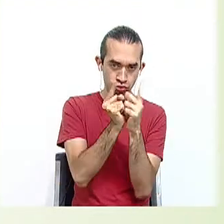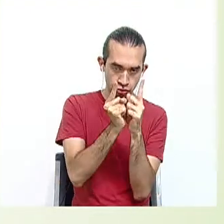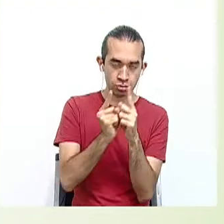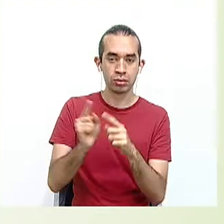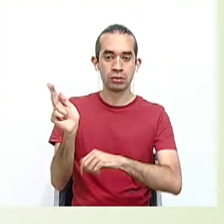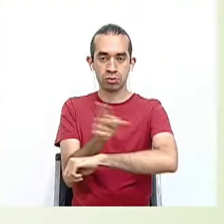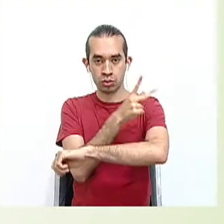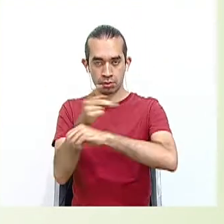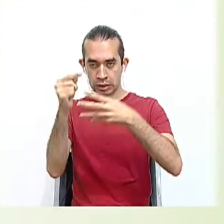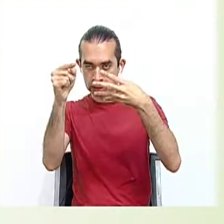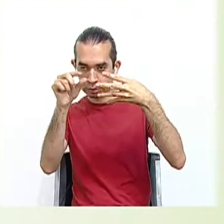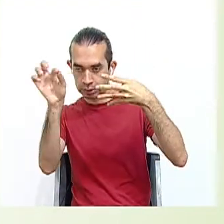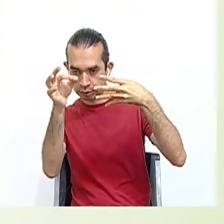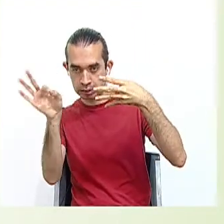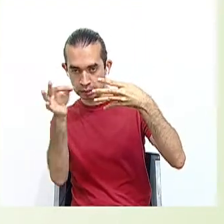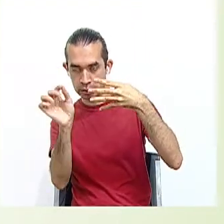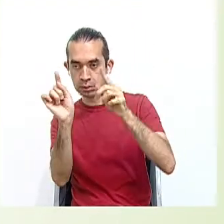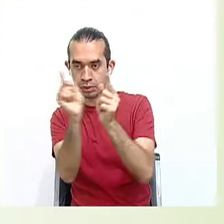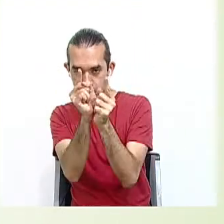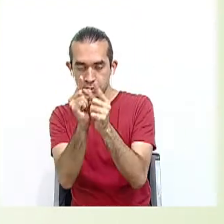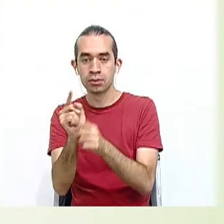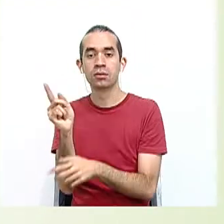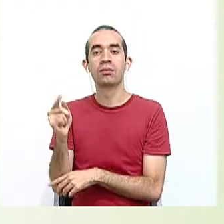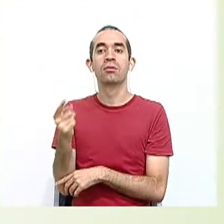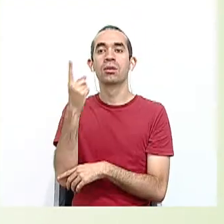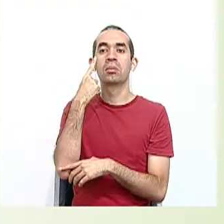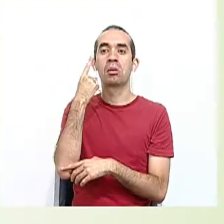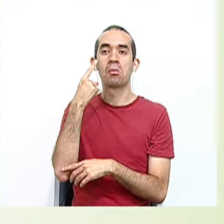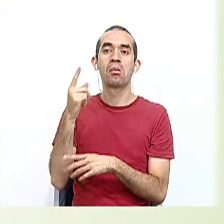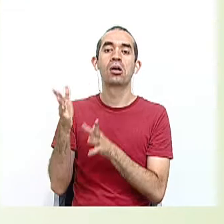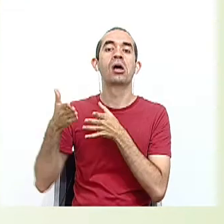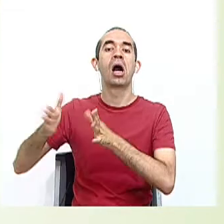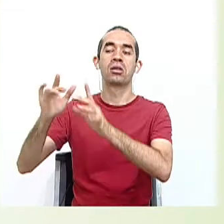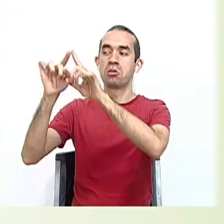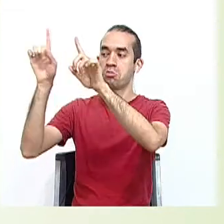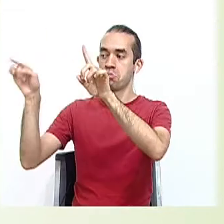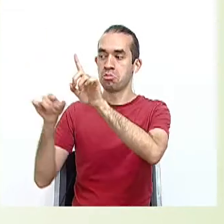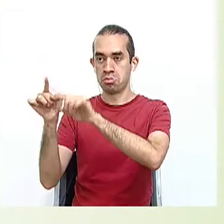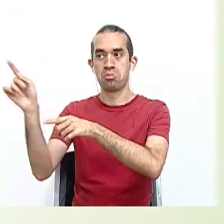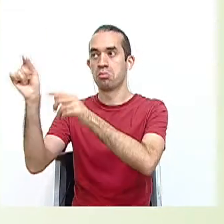versos, portales de vías urbanas, códigos postales,